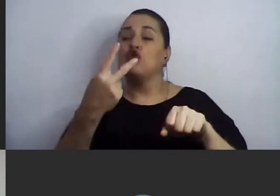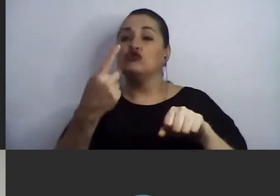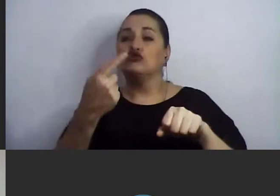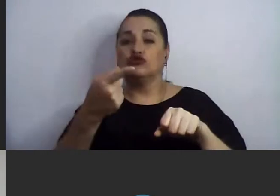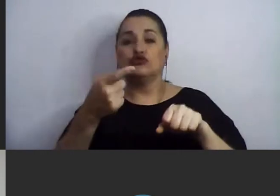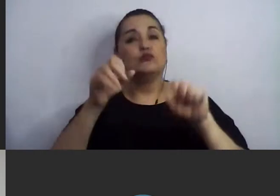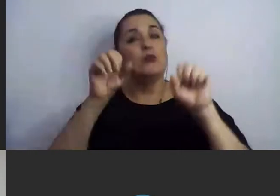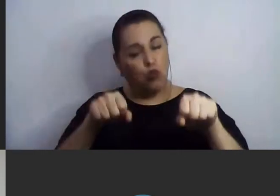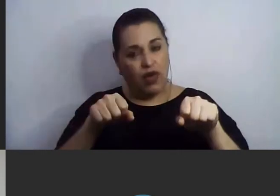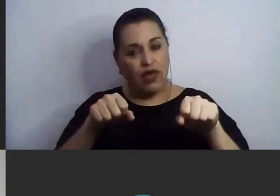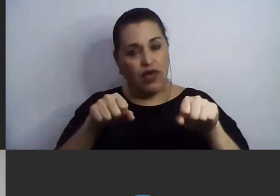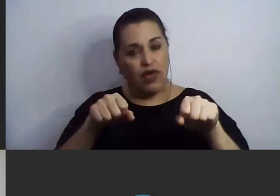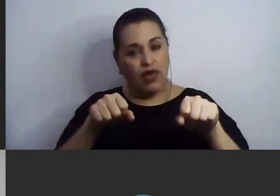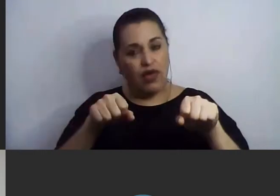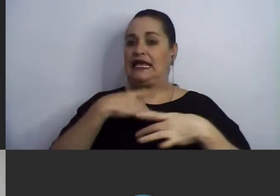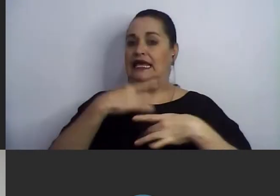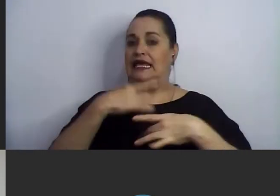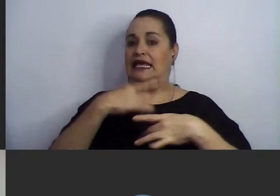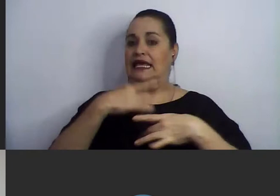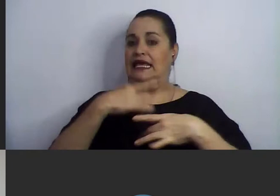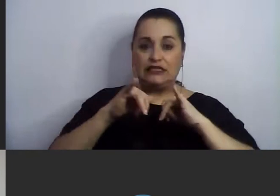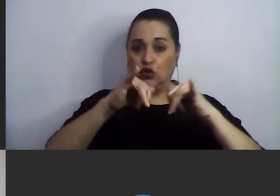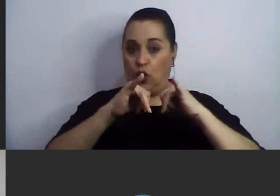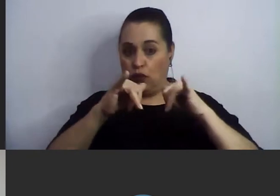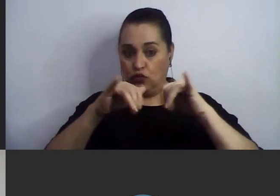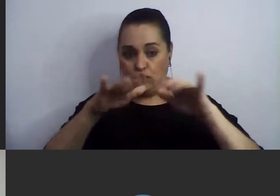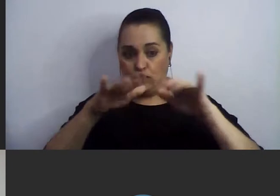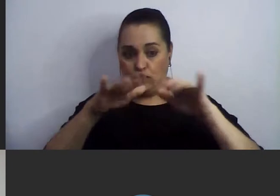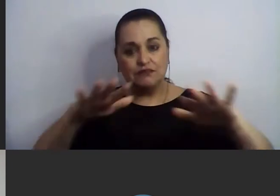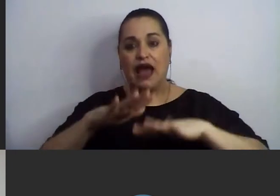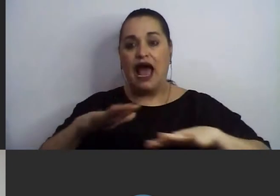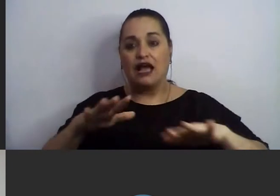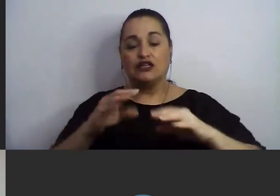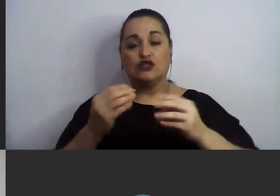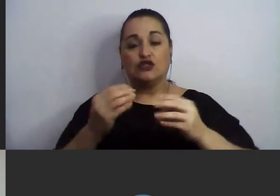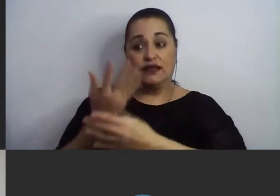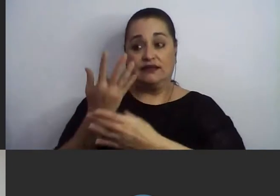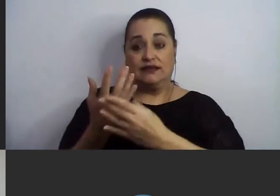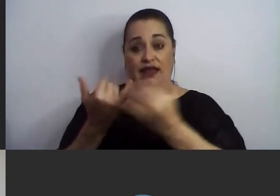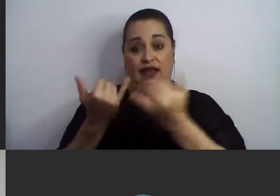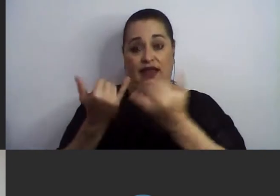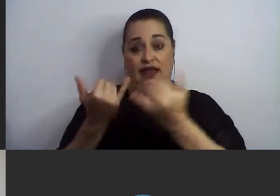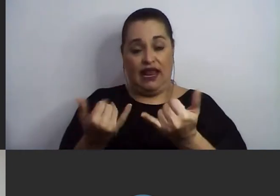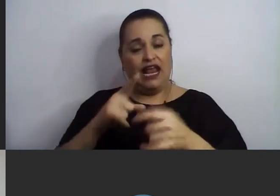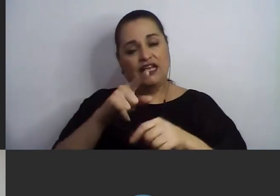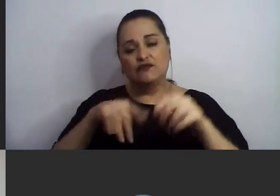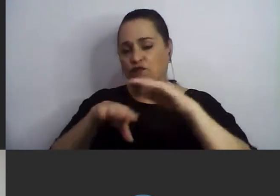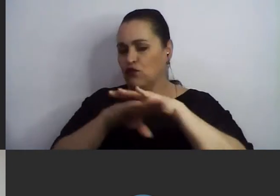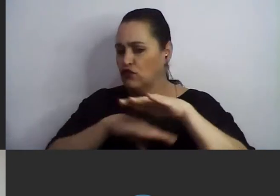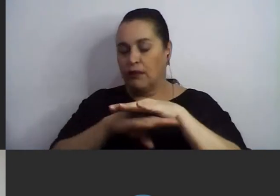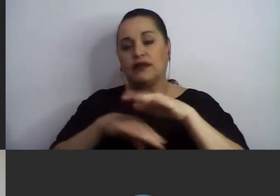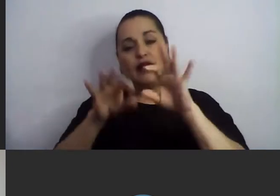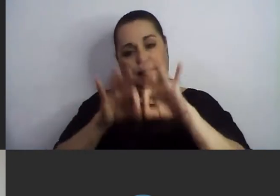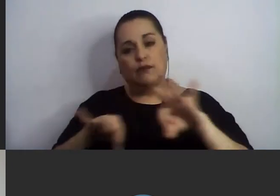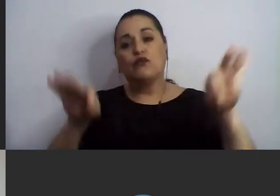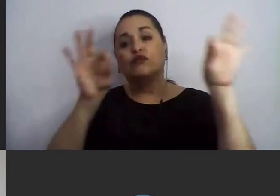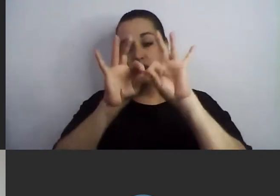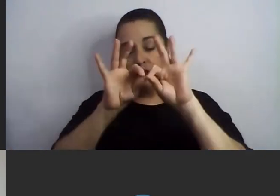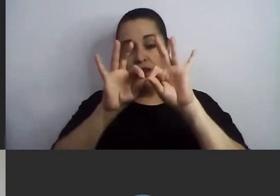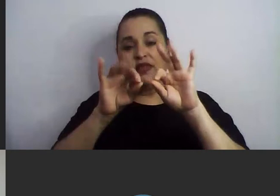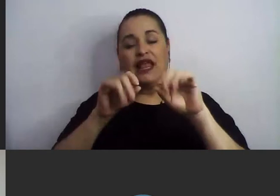puedan llevar intereses comunes a estos espacios, ¿verdad?, que se están generando, es fundamental y siento que es